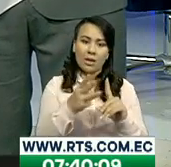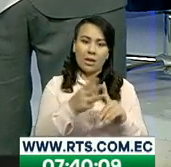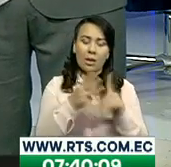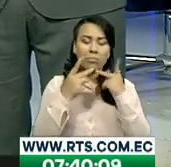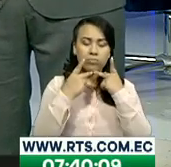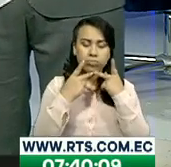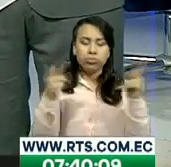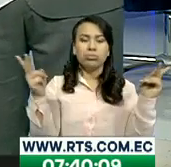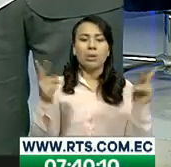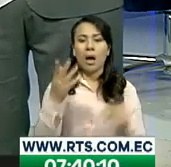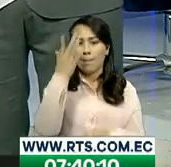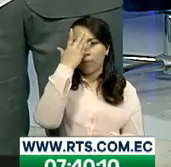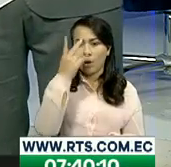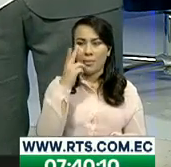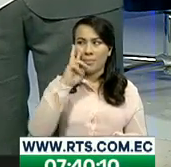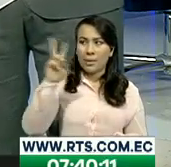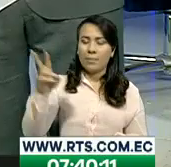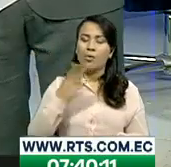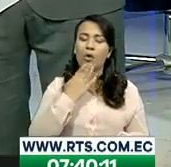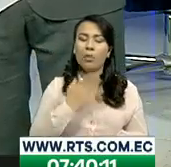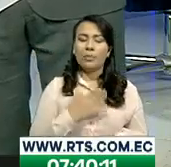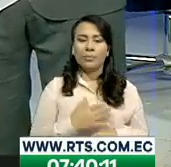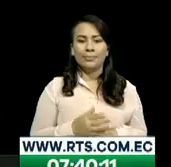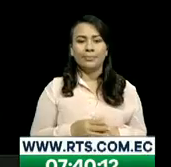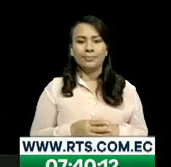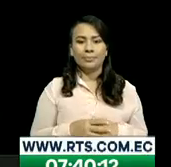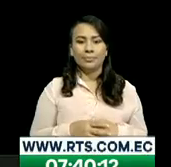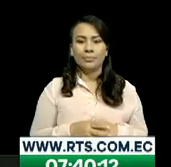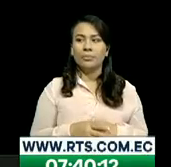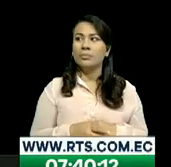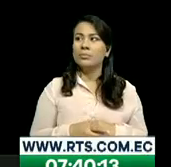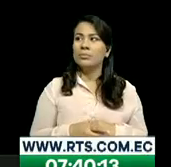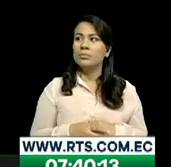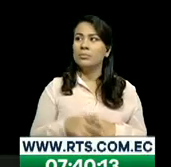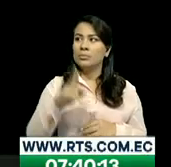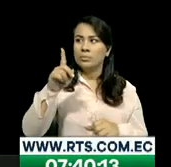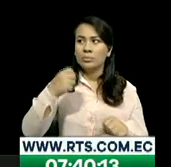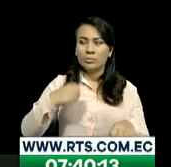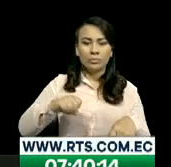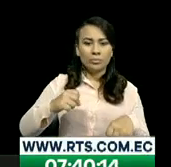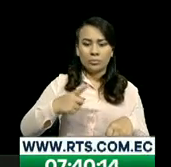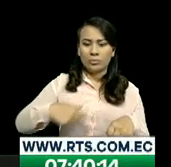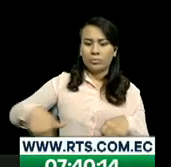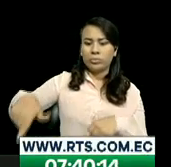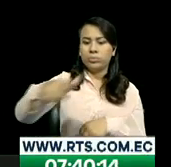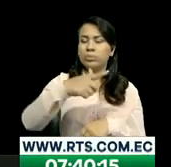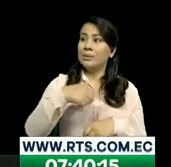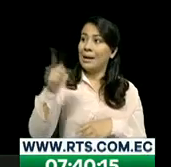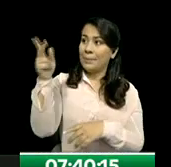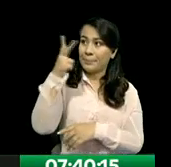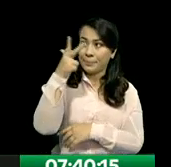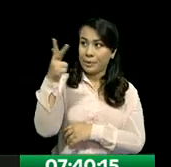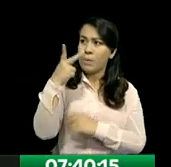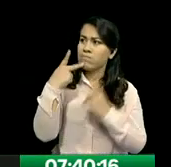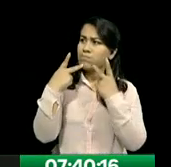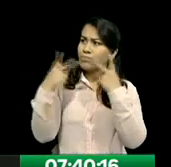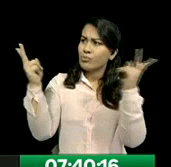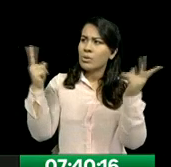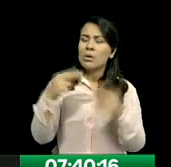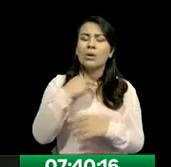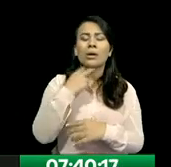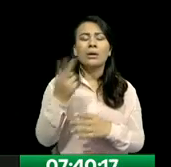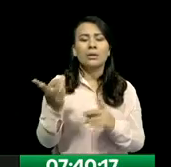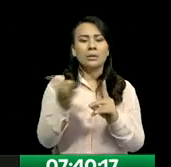sociales. A continuación veamos la historia. Un motorizado fue a dar unas vueltas. El video se dio a conocer en